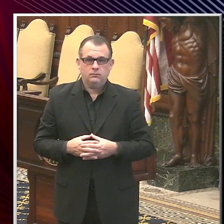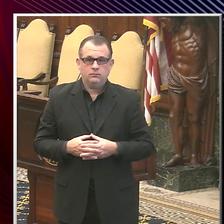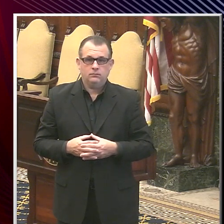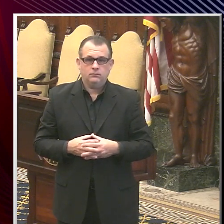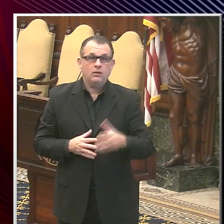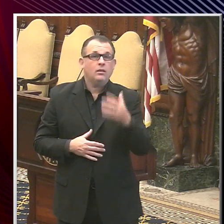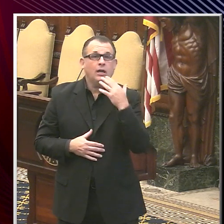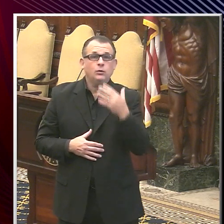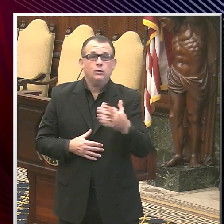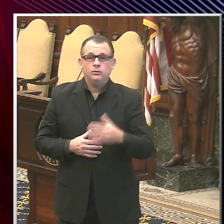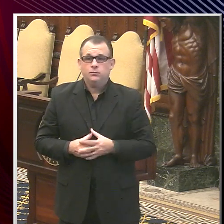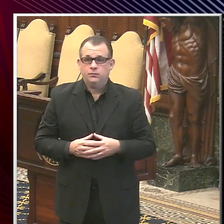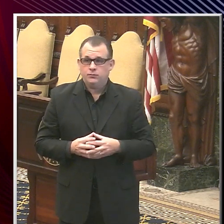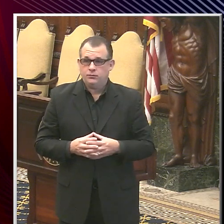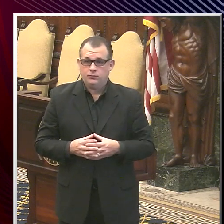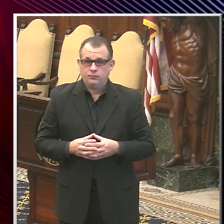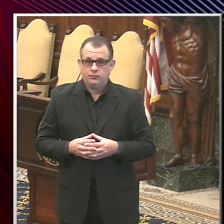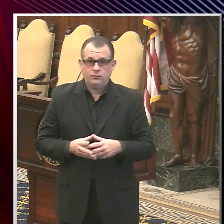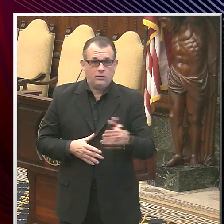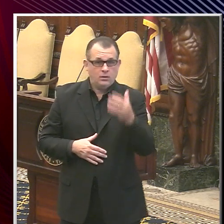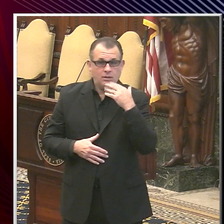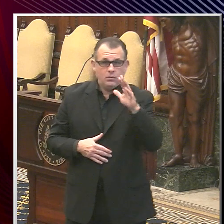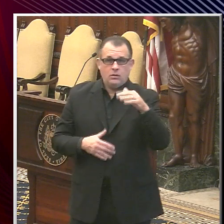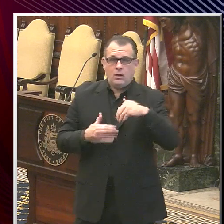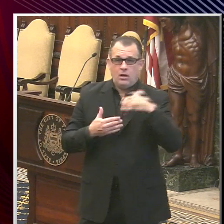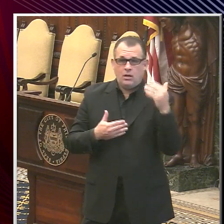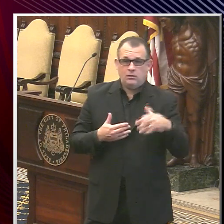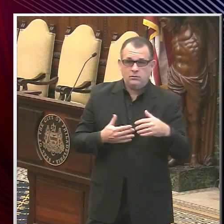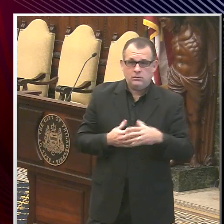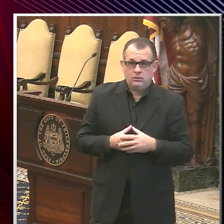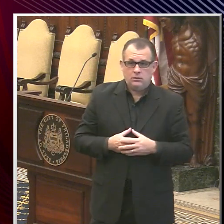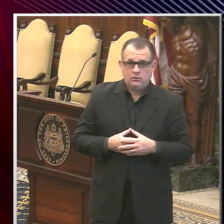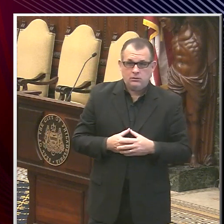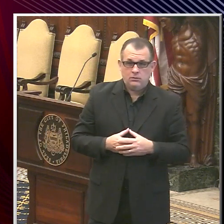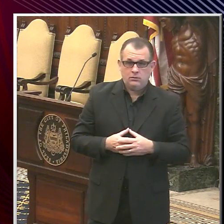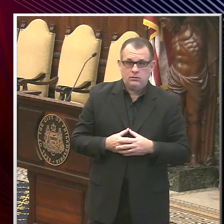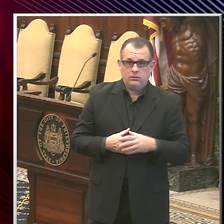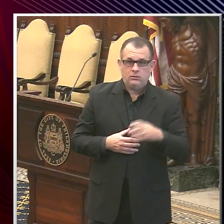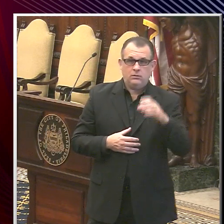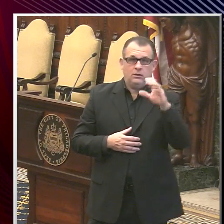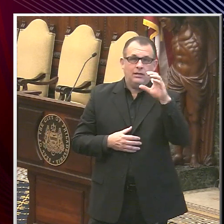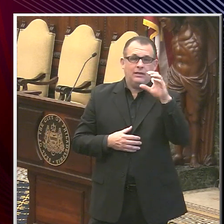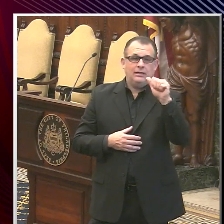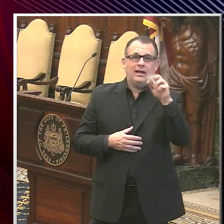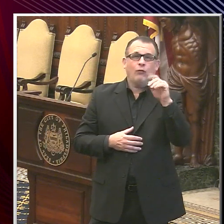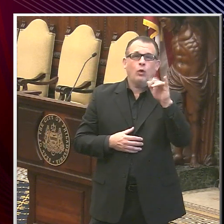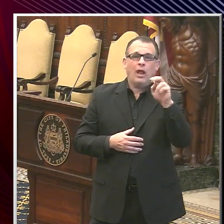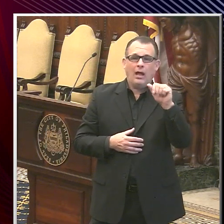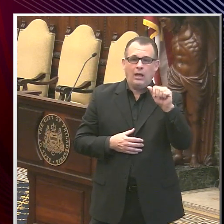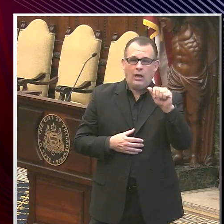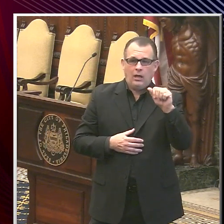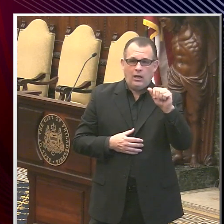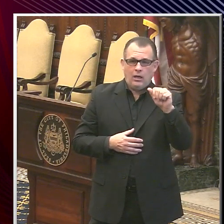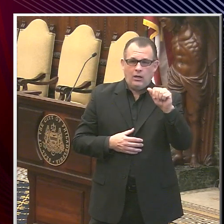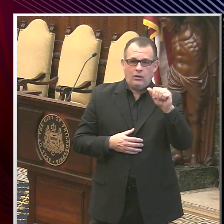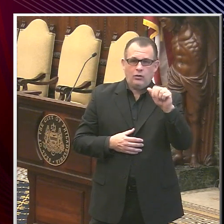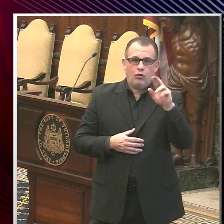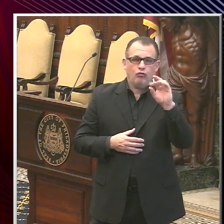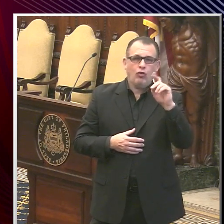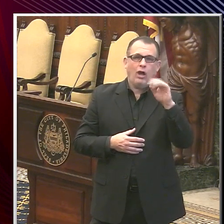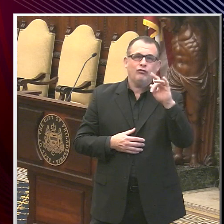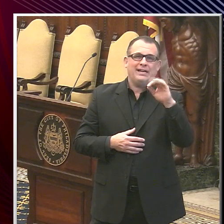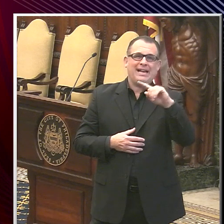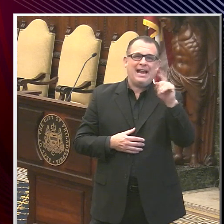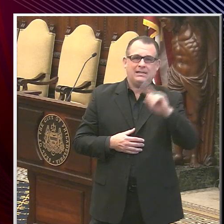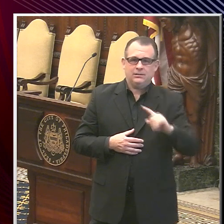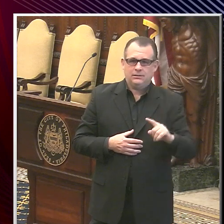you so much. All right, thank you, Isabel. Let's go now to Carolina Rodriguez Plaza of Univision. Hola, hi everyone, can